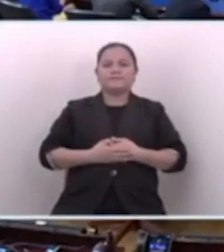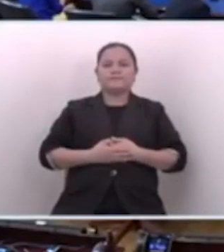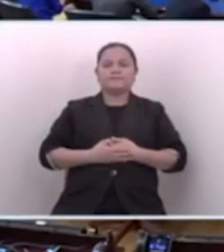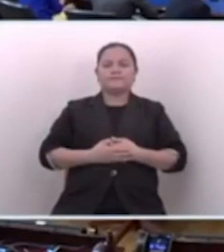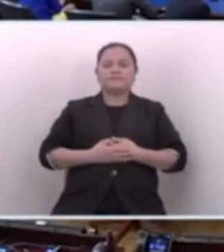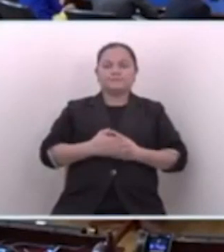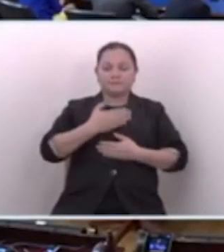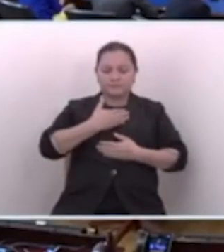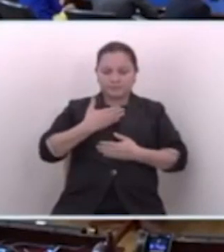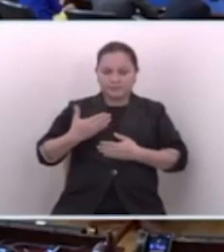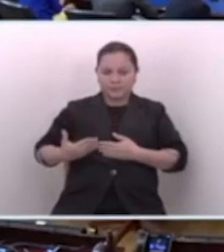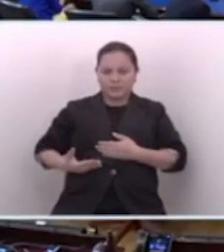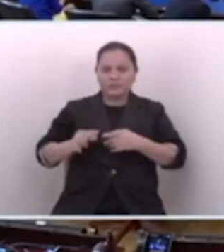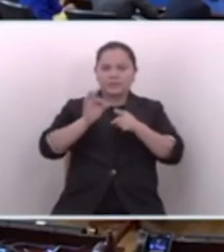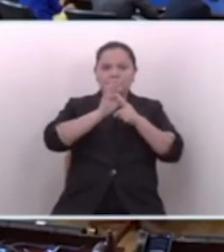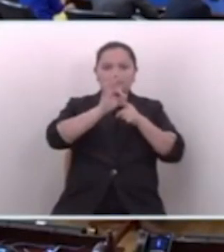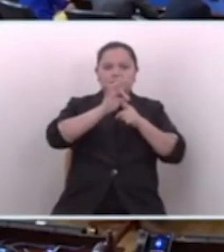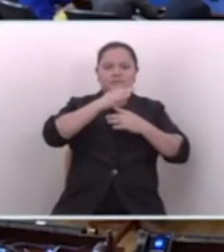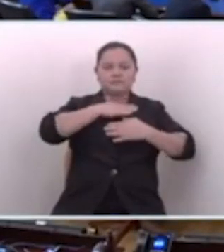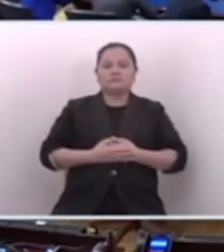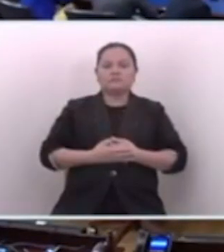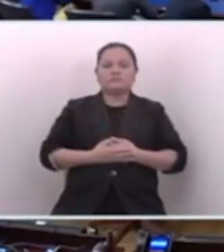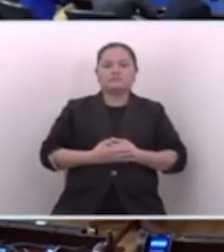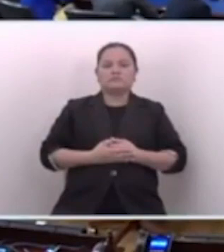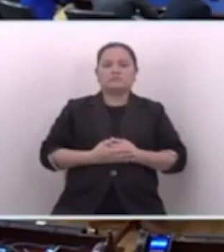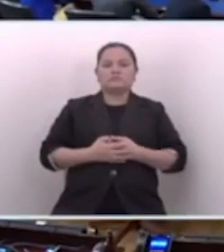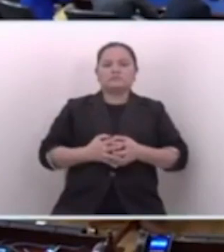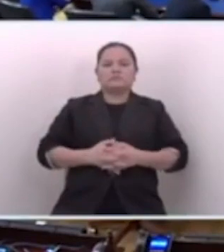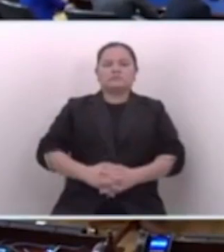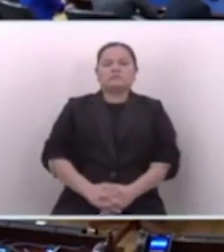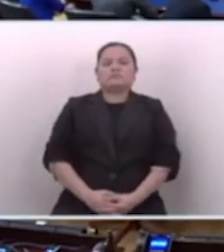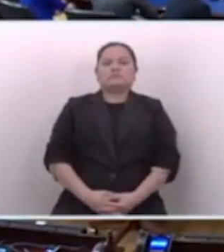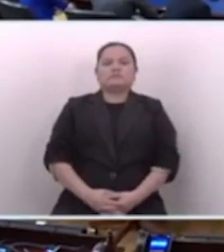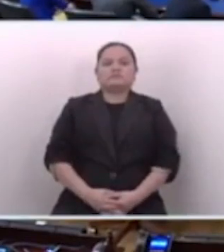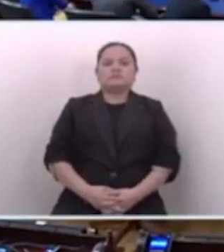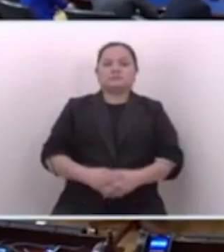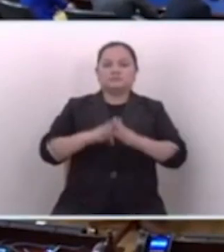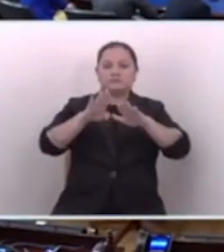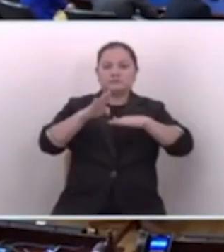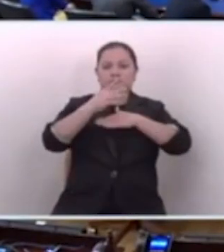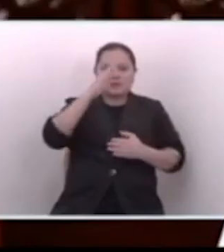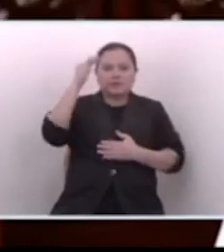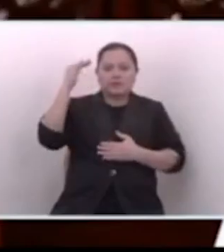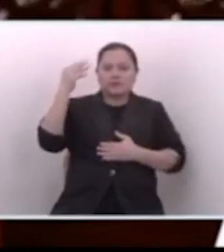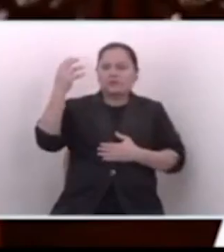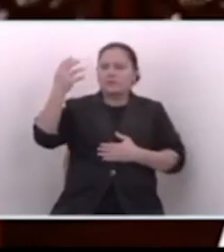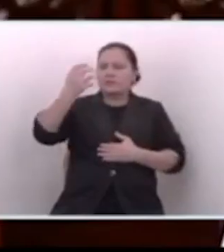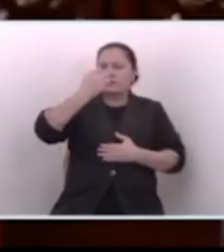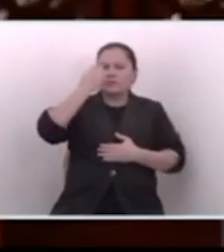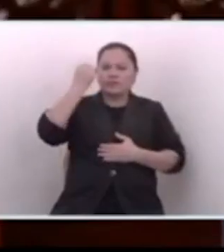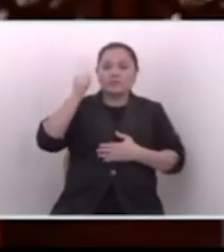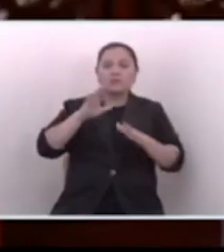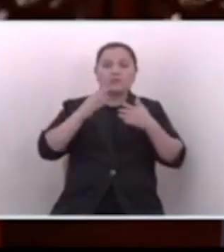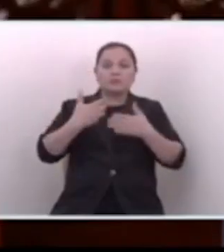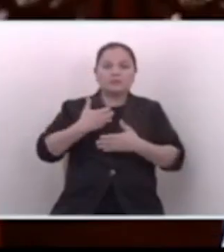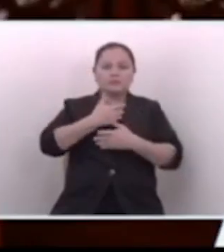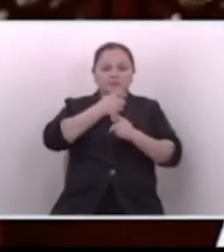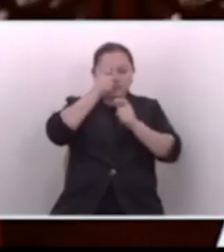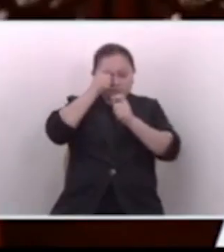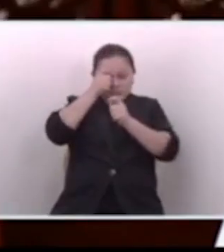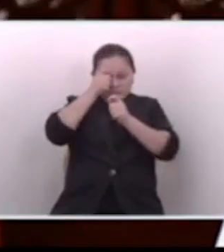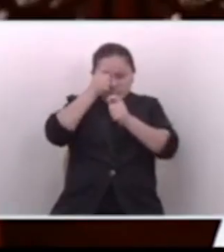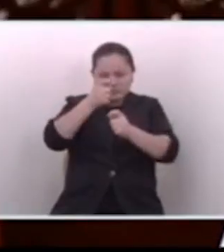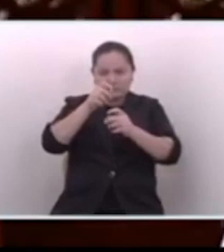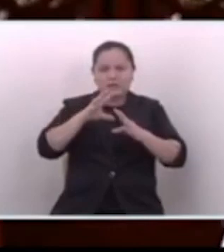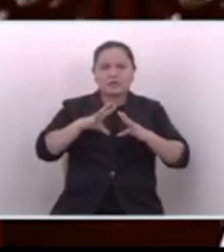Legislativo en el que se aprobaría el proyecto de ley, la diputada por el Partido de Nuevas Ideas, Lorena Fuentes, expresó la importancia